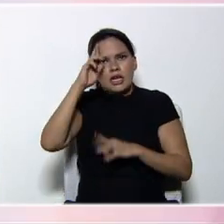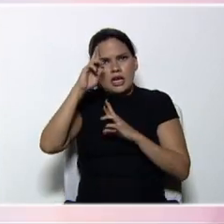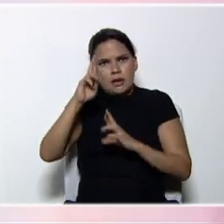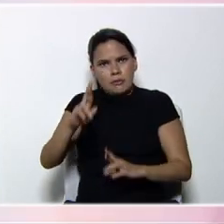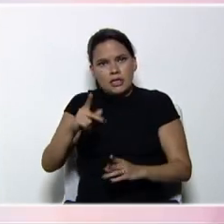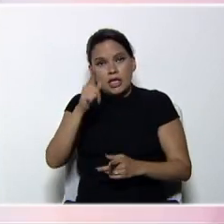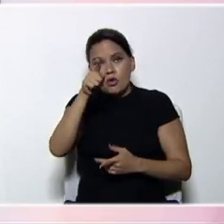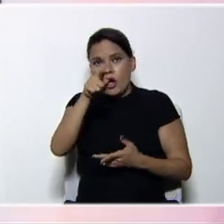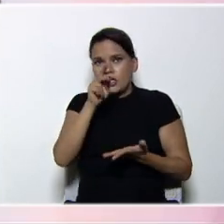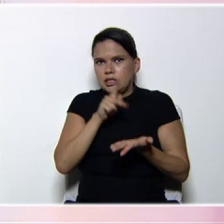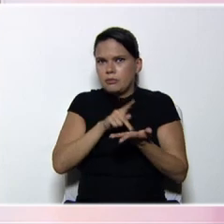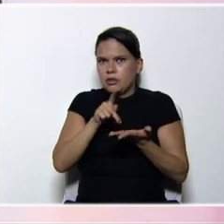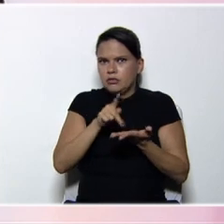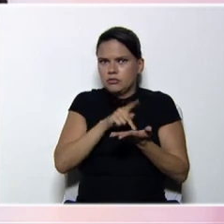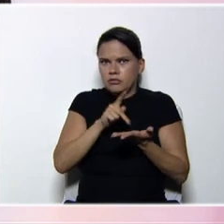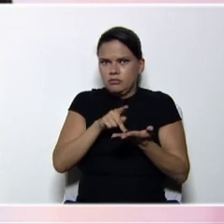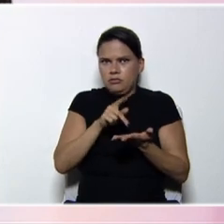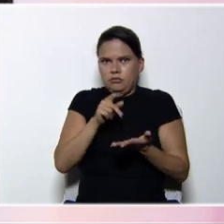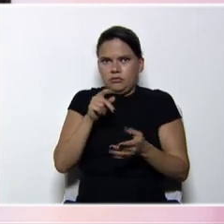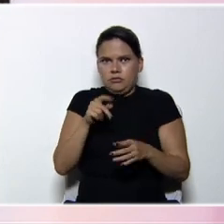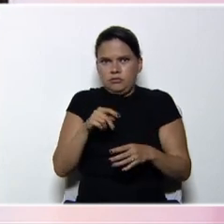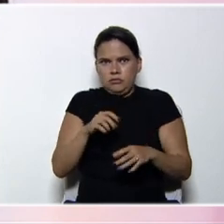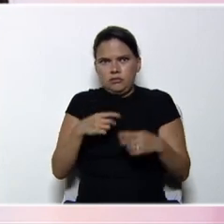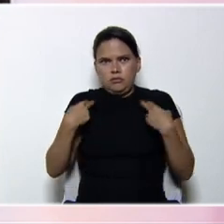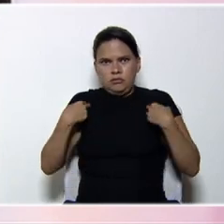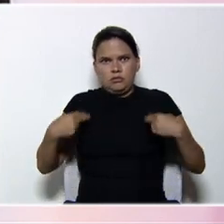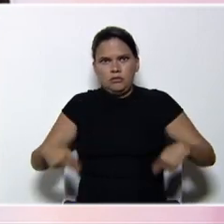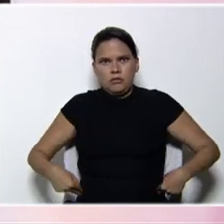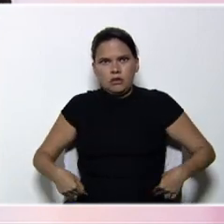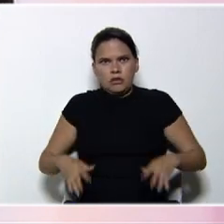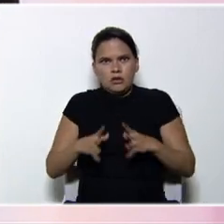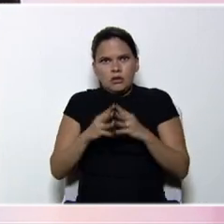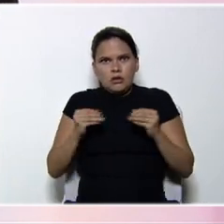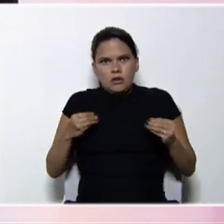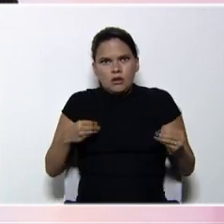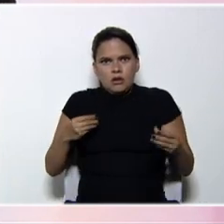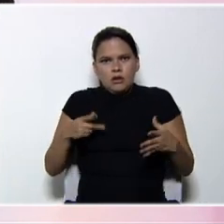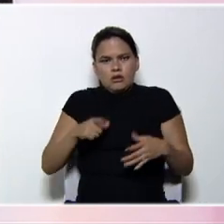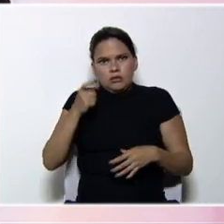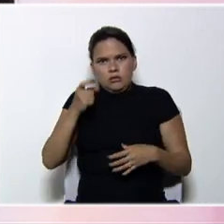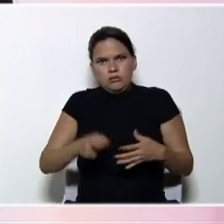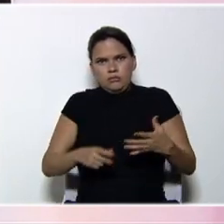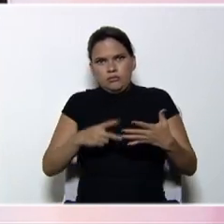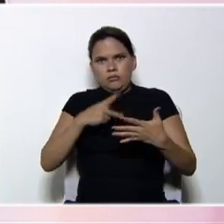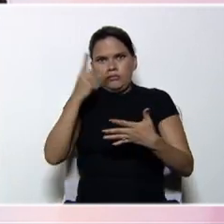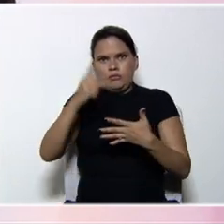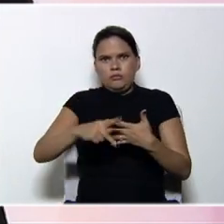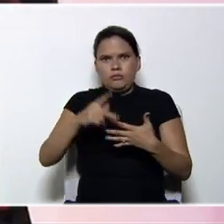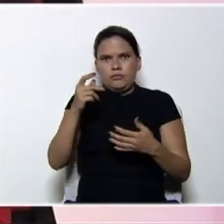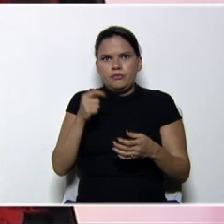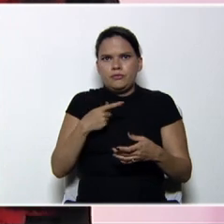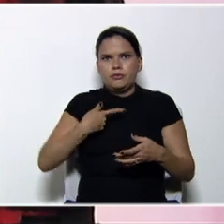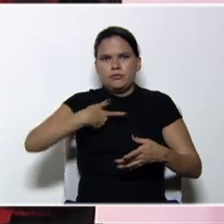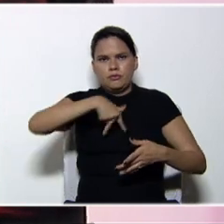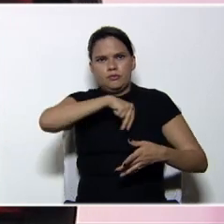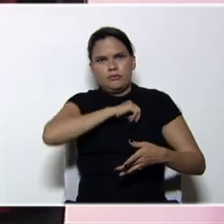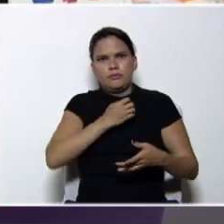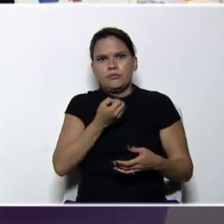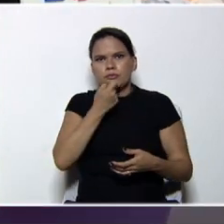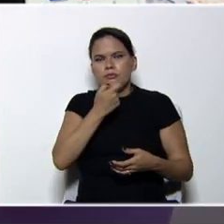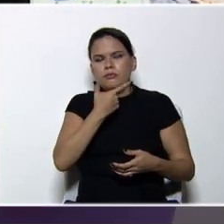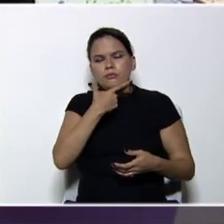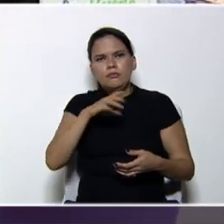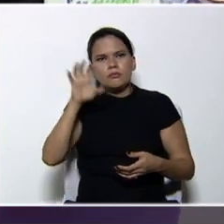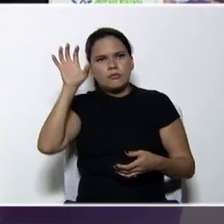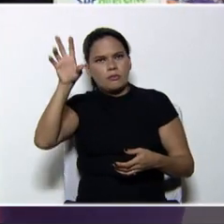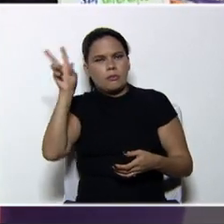a ese participante como un ser humano y sobre todo como un ser productivo de nuestro hermoso país, Venezuela, profe. Debe ser